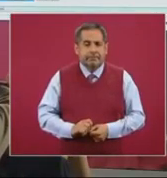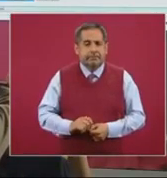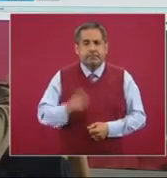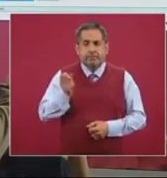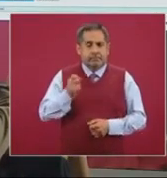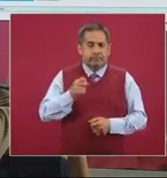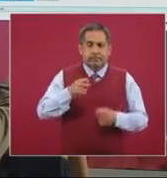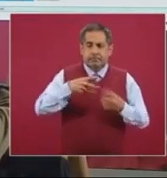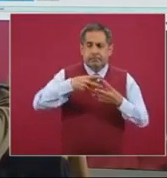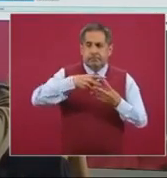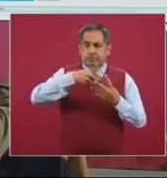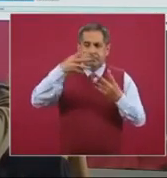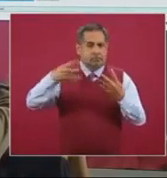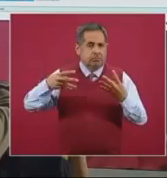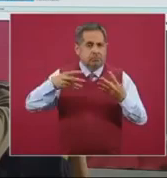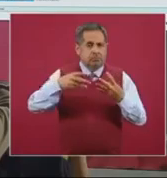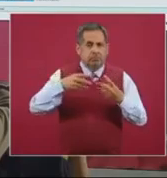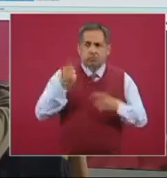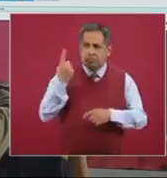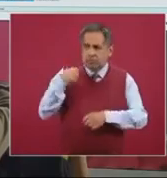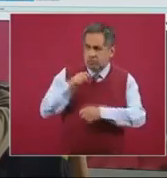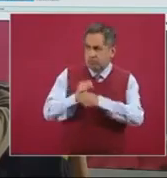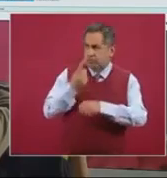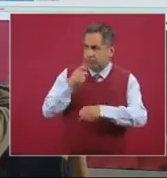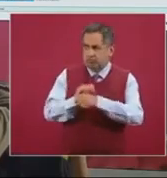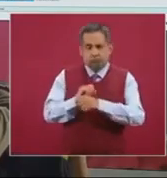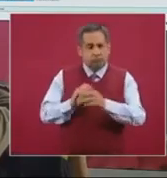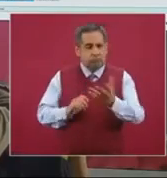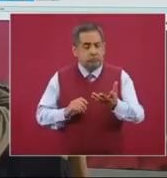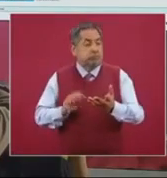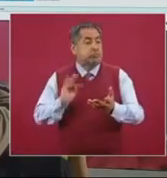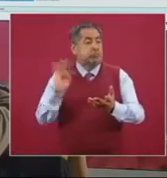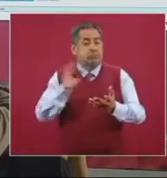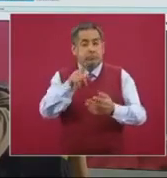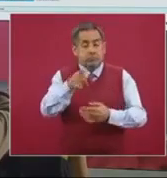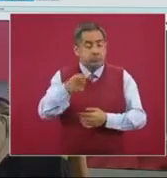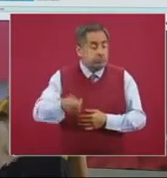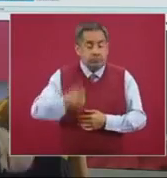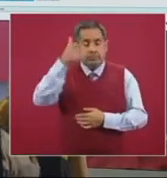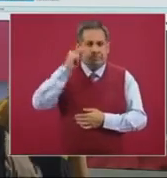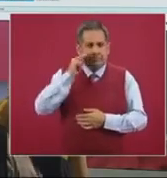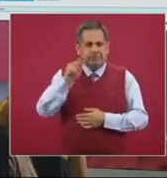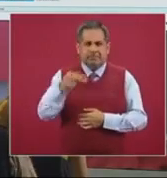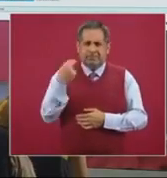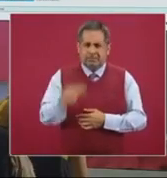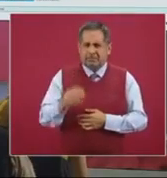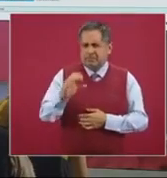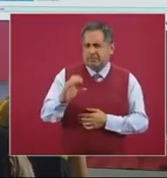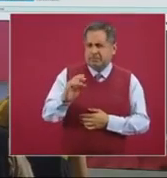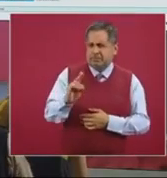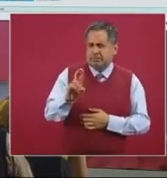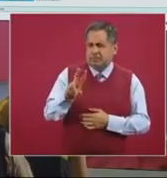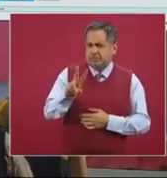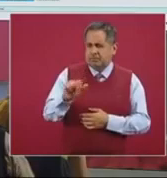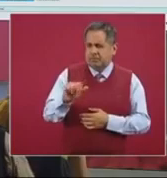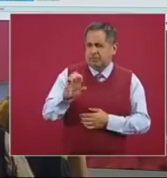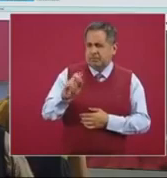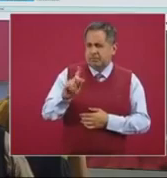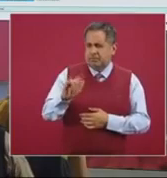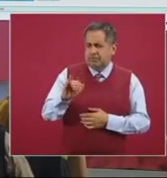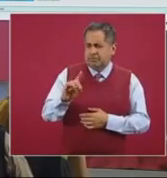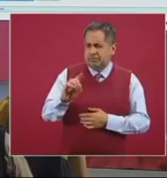Curva epidémica de cortes semanales. Si usted es una persona que es la primera vez que escucha curva epidémica y ve esta